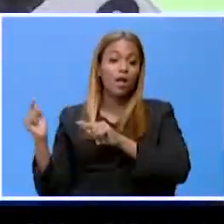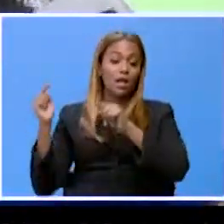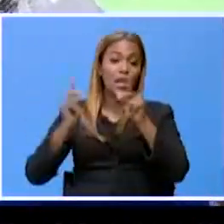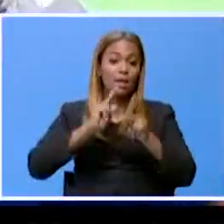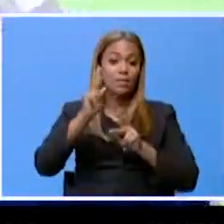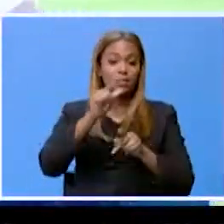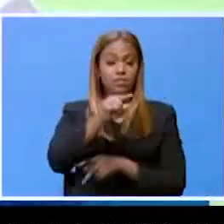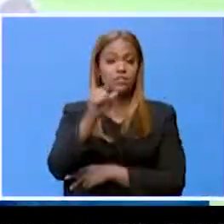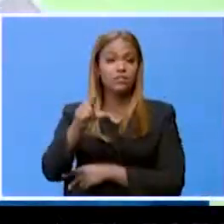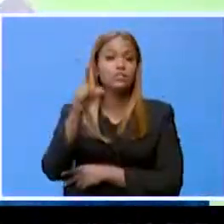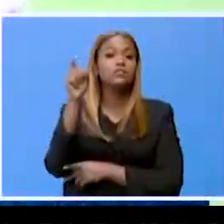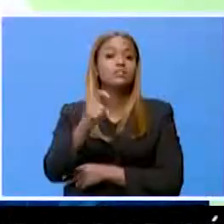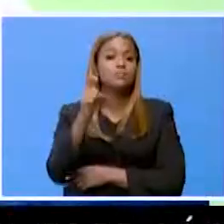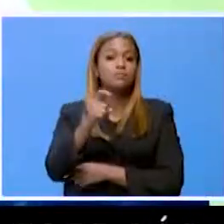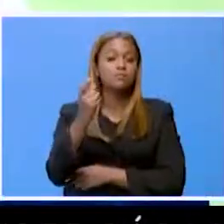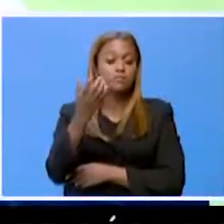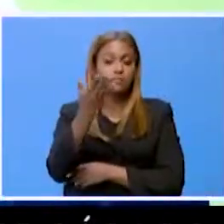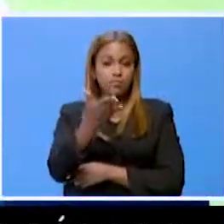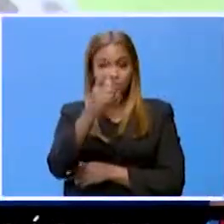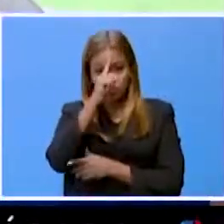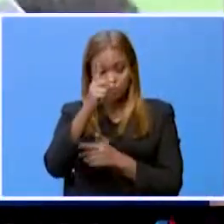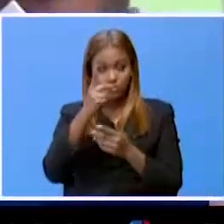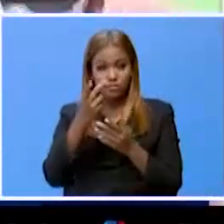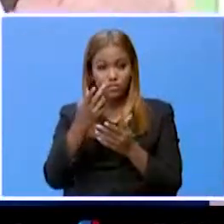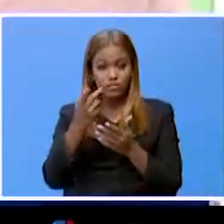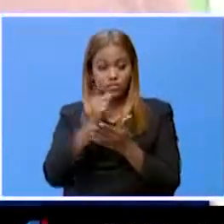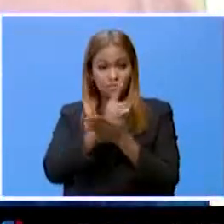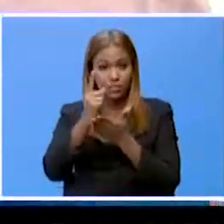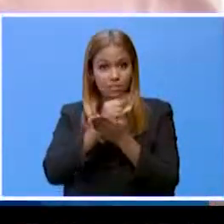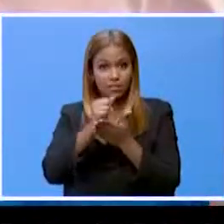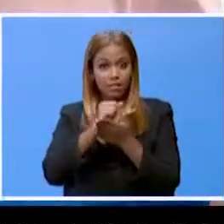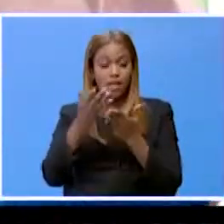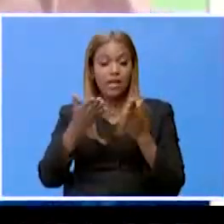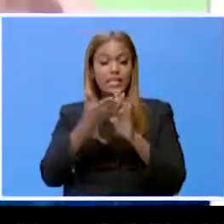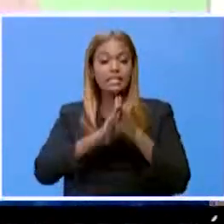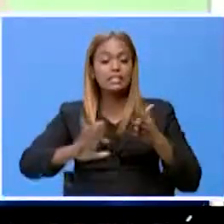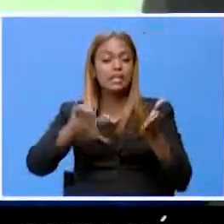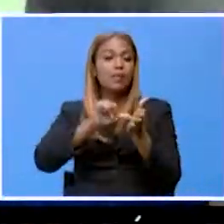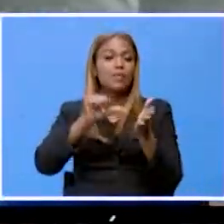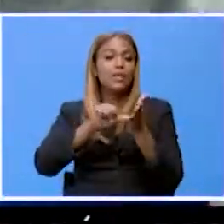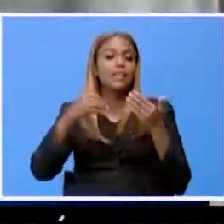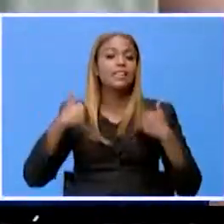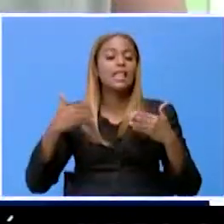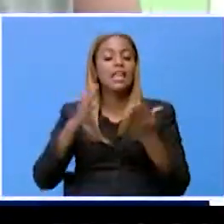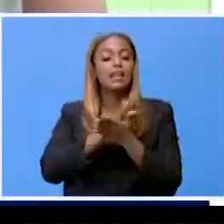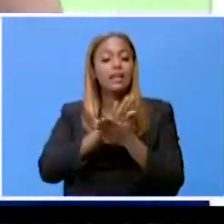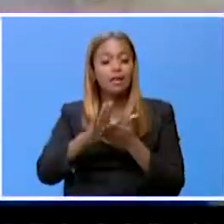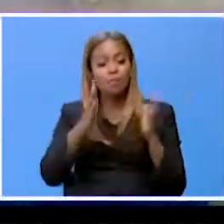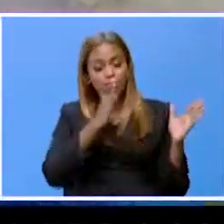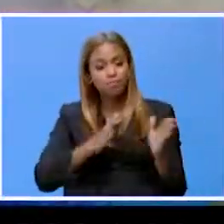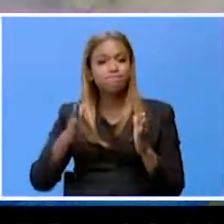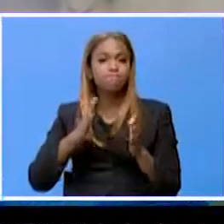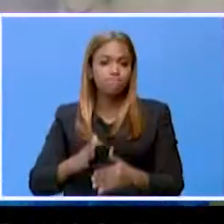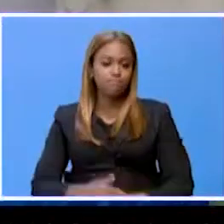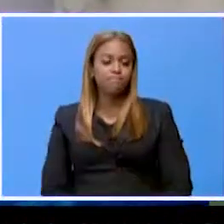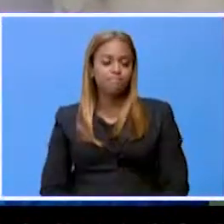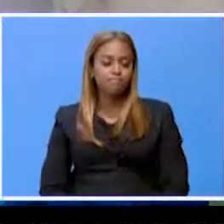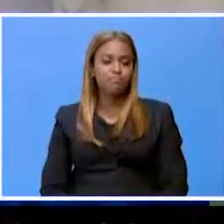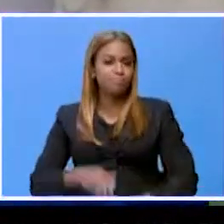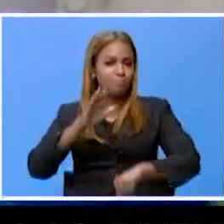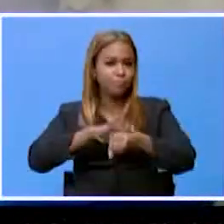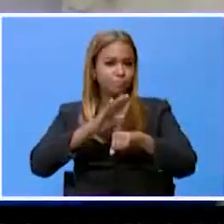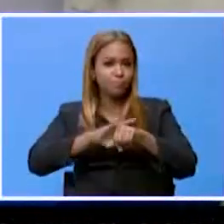la ciudad de regreso de su Semana Santa, la ciudad se encuentre limpia, ordenada y reluciente. Exhortó a